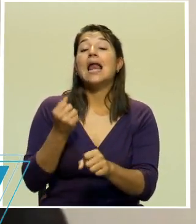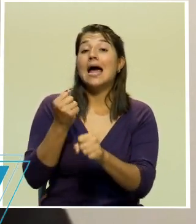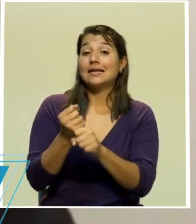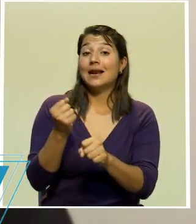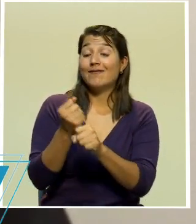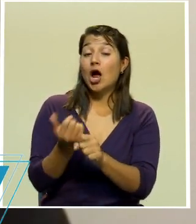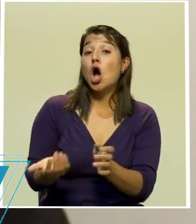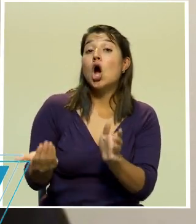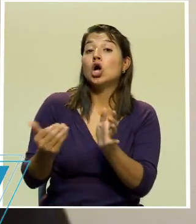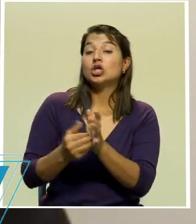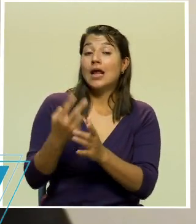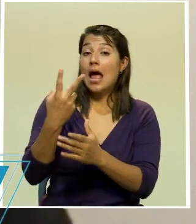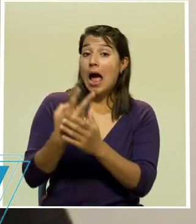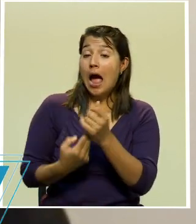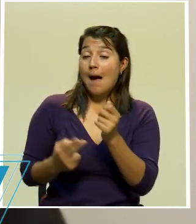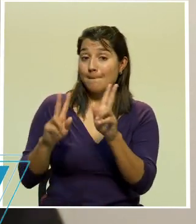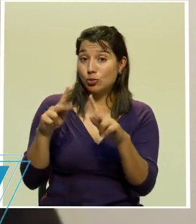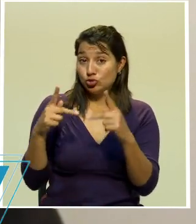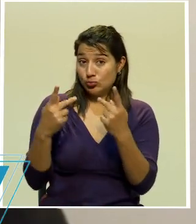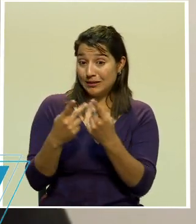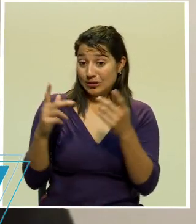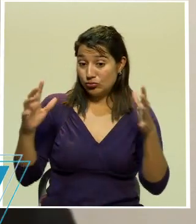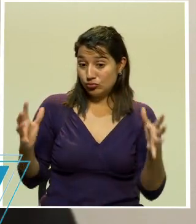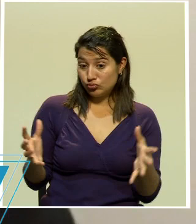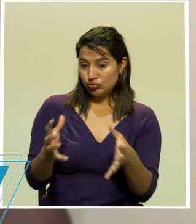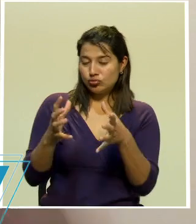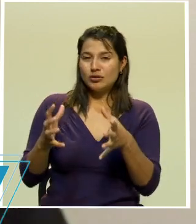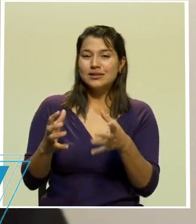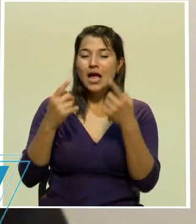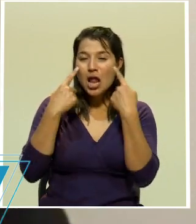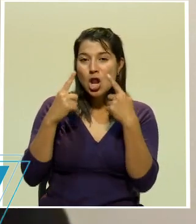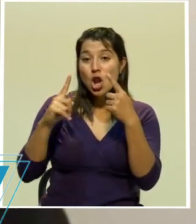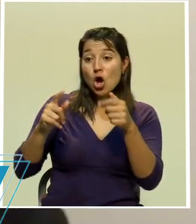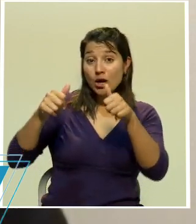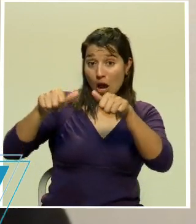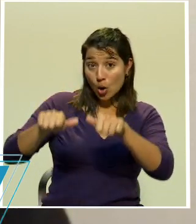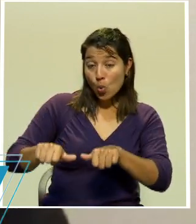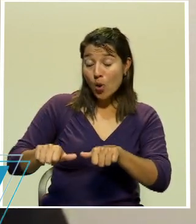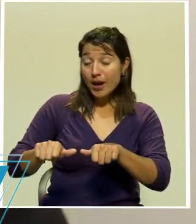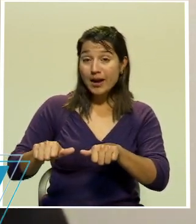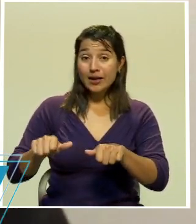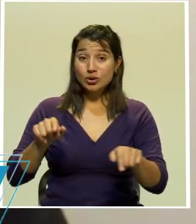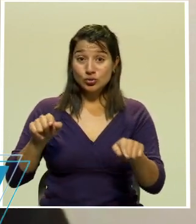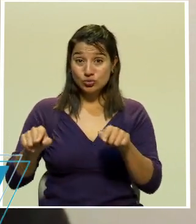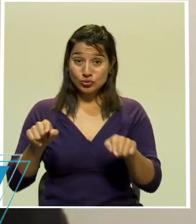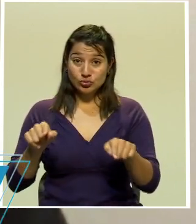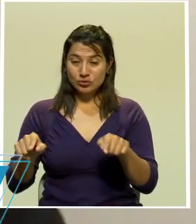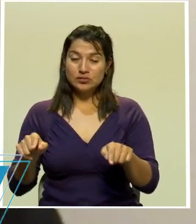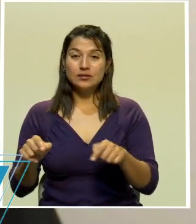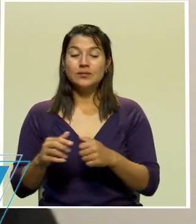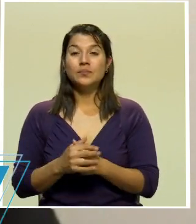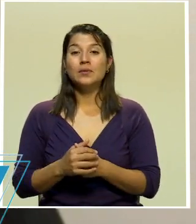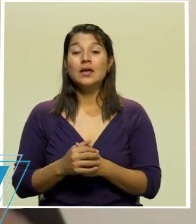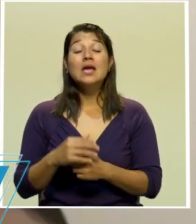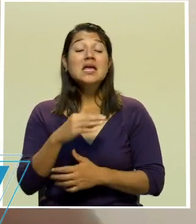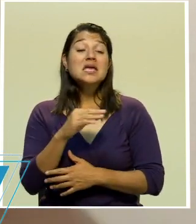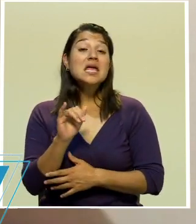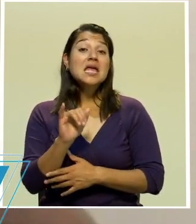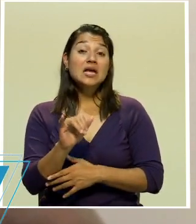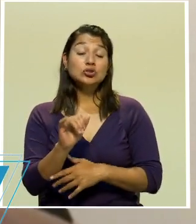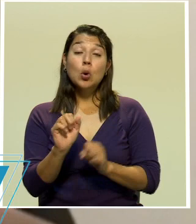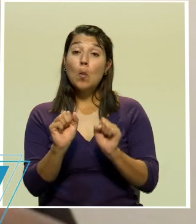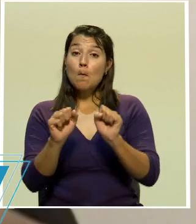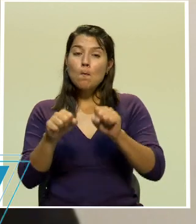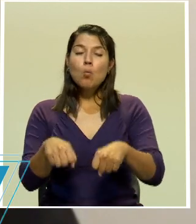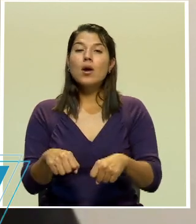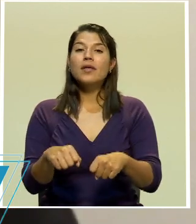los dos partidos, que se logren consensos, que se logren mayorías entre los dos, entre senadores y representantes de los dos partidos, y eso pueda